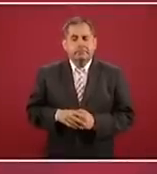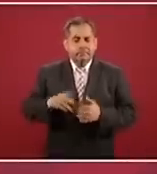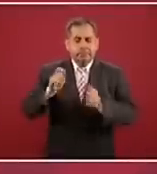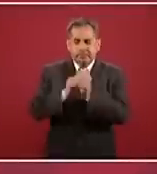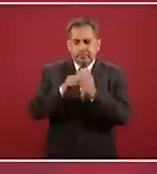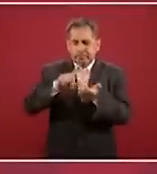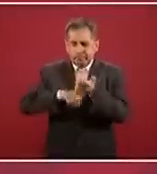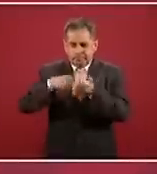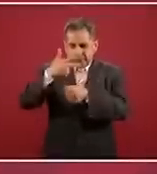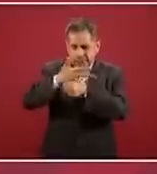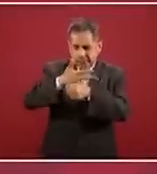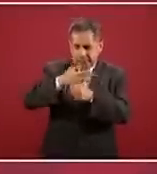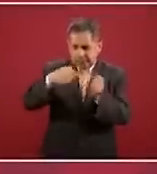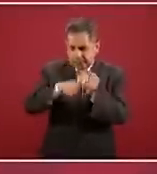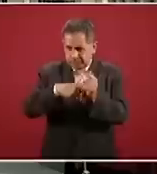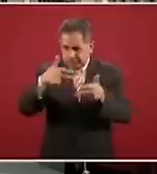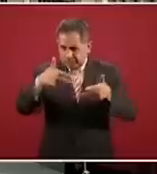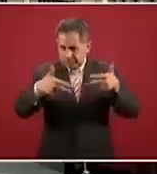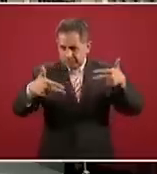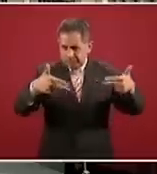cámaras, monitores,